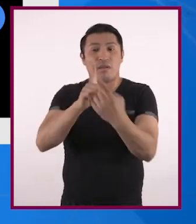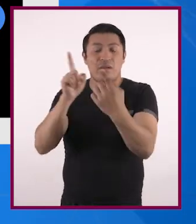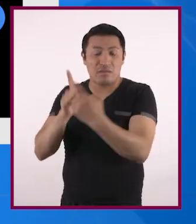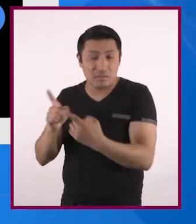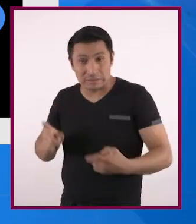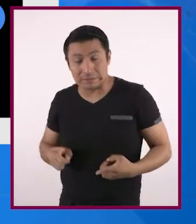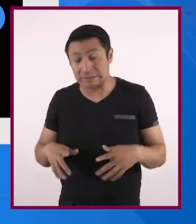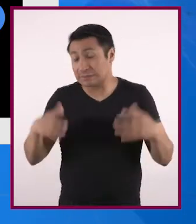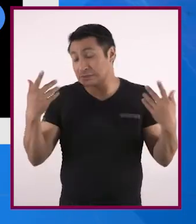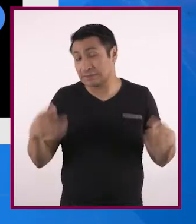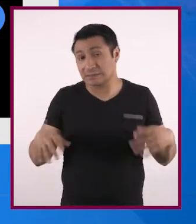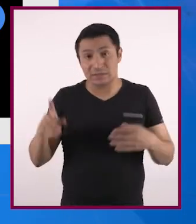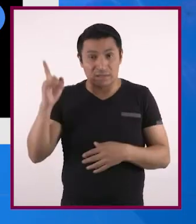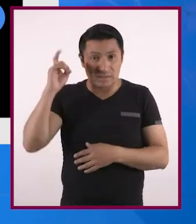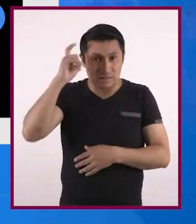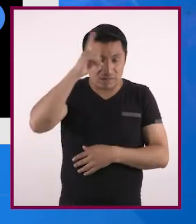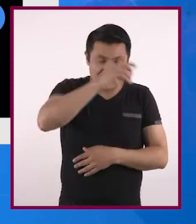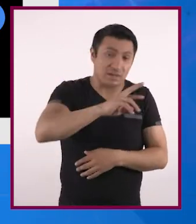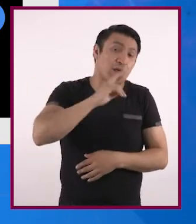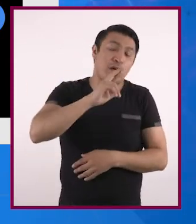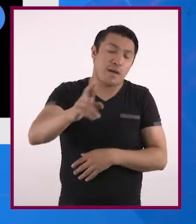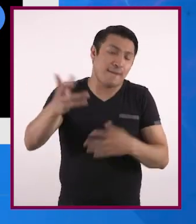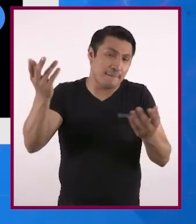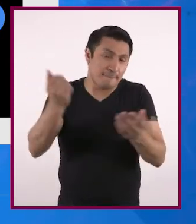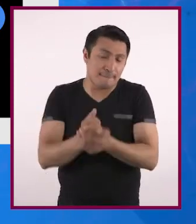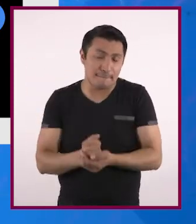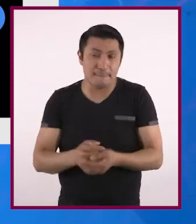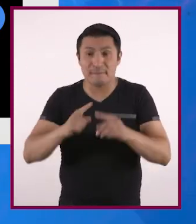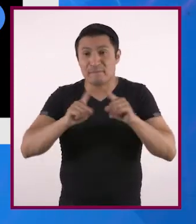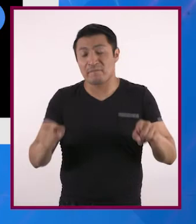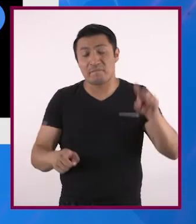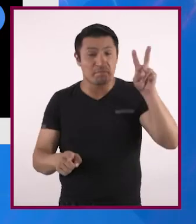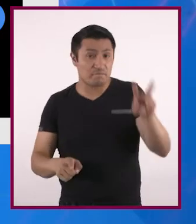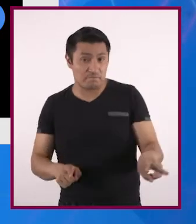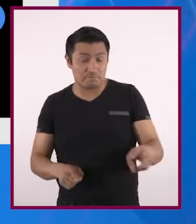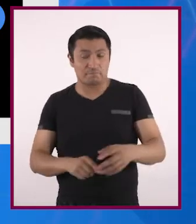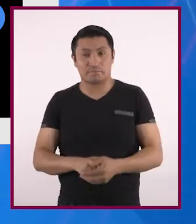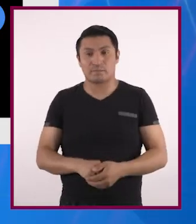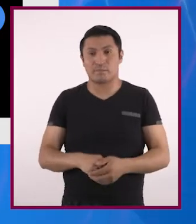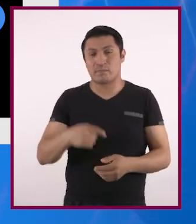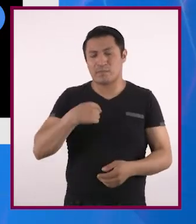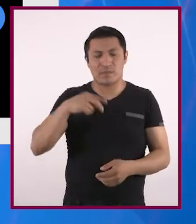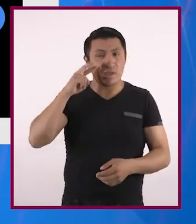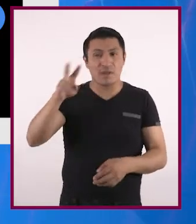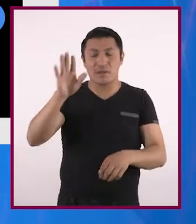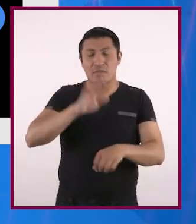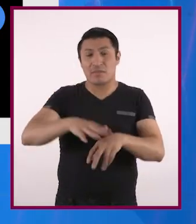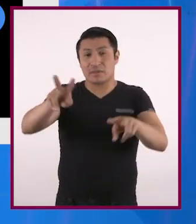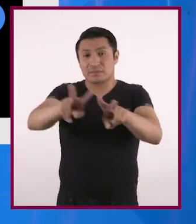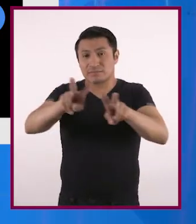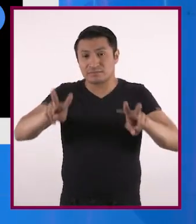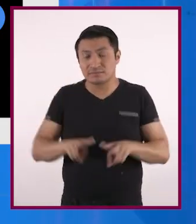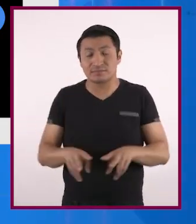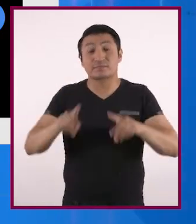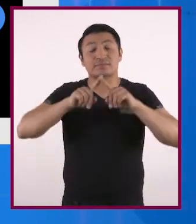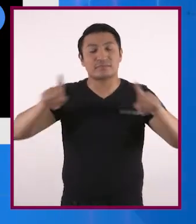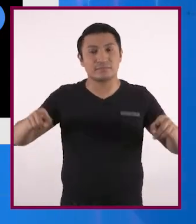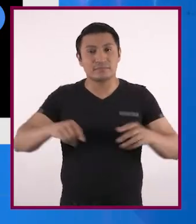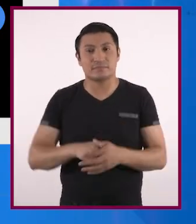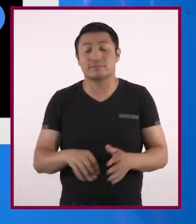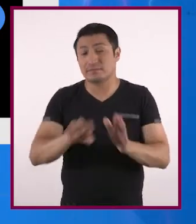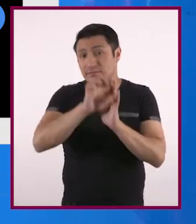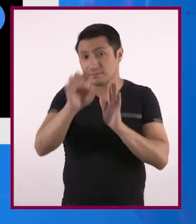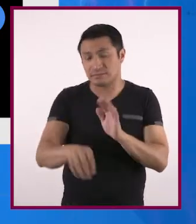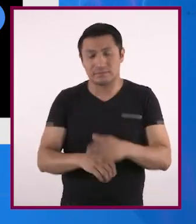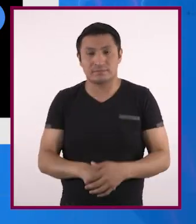etc. Entonces, el resultado es muchísimo menor al de la realidad. Yo hablaría más que de más vulnerables con vulnerabilidades diferentes.